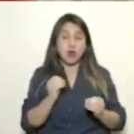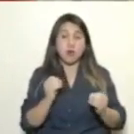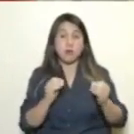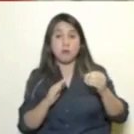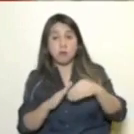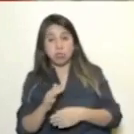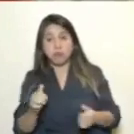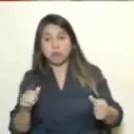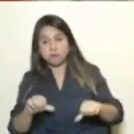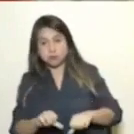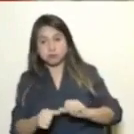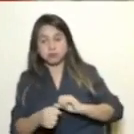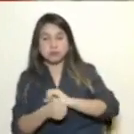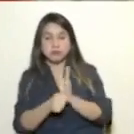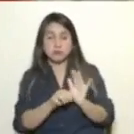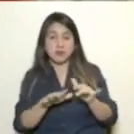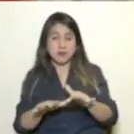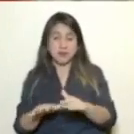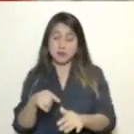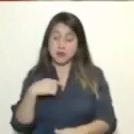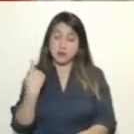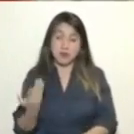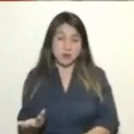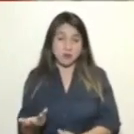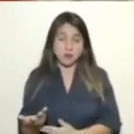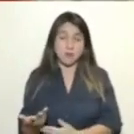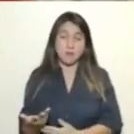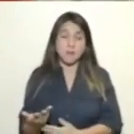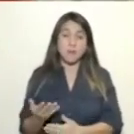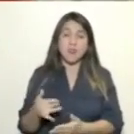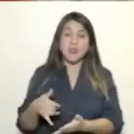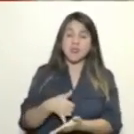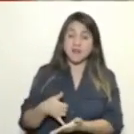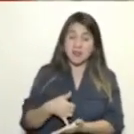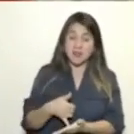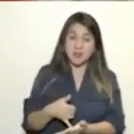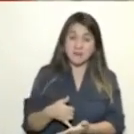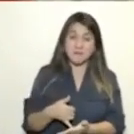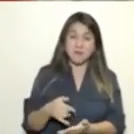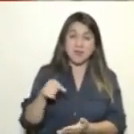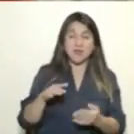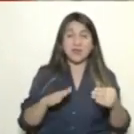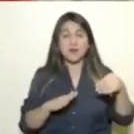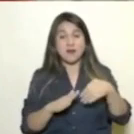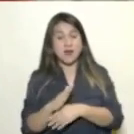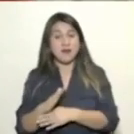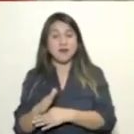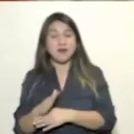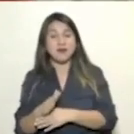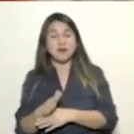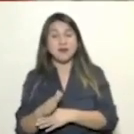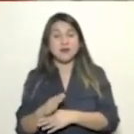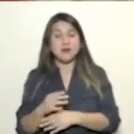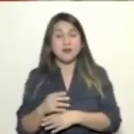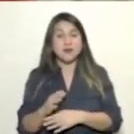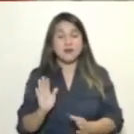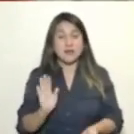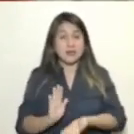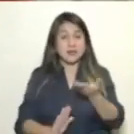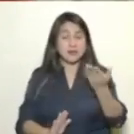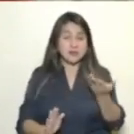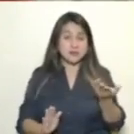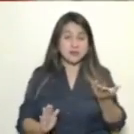esta pandemia y con este déficit y con esta bajada brutal del